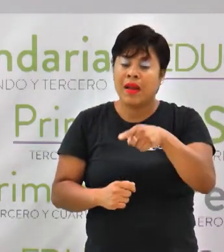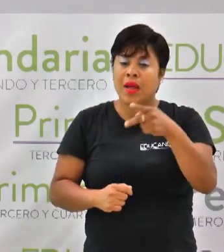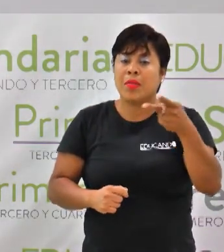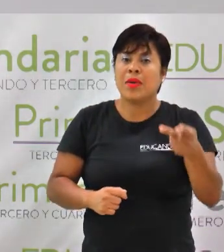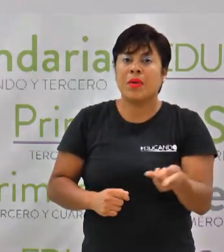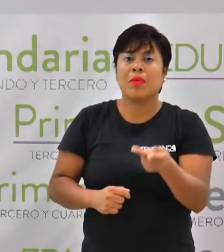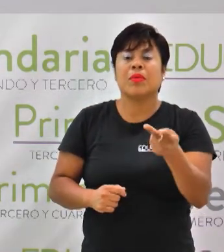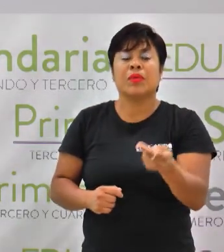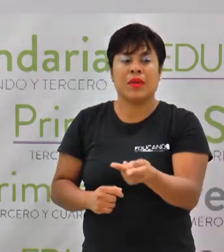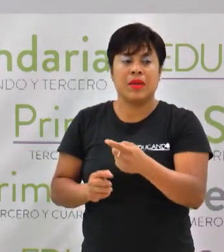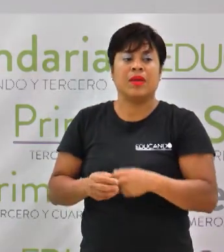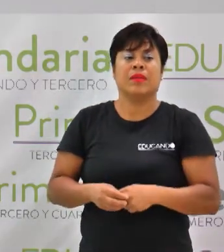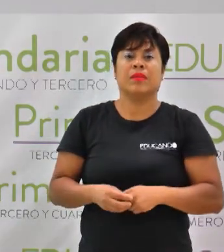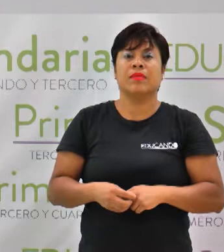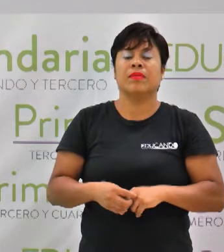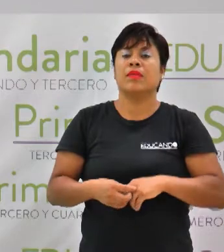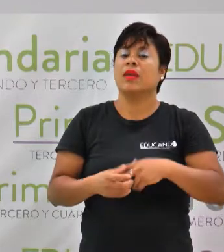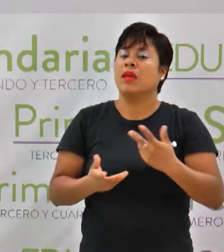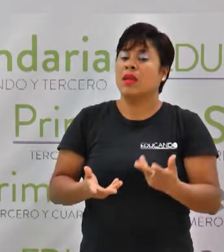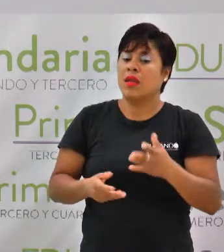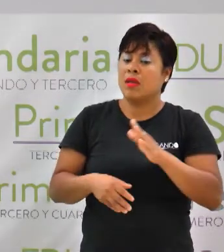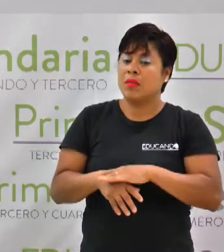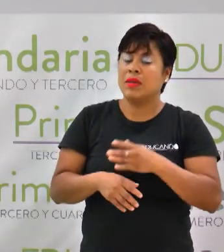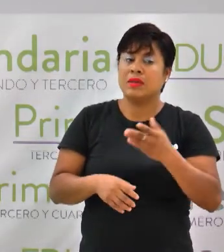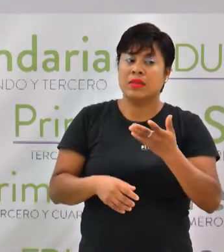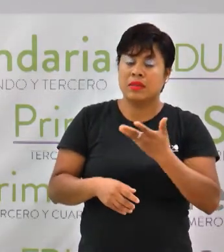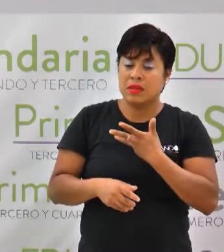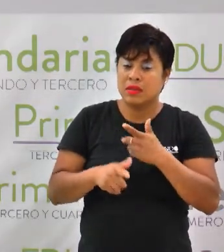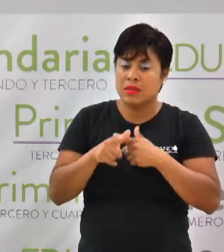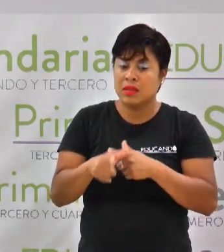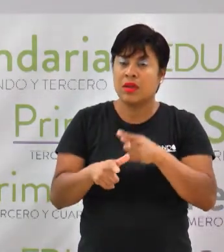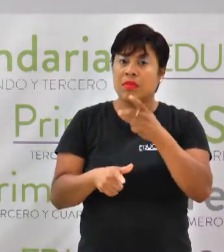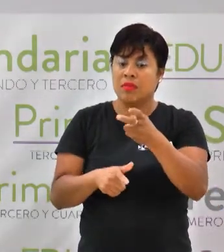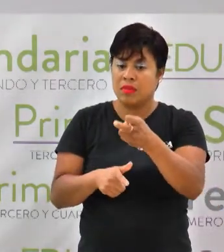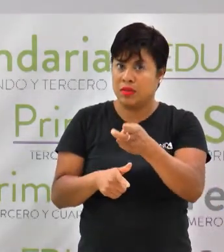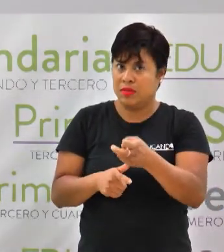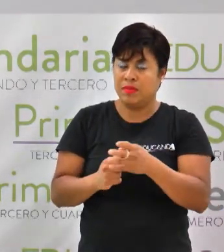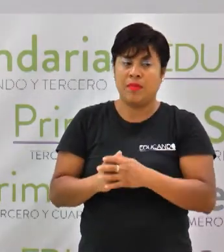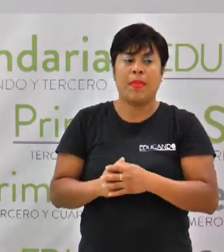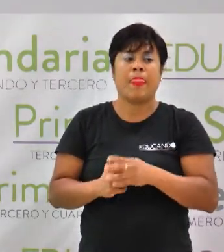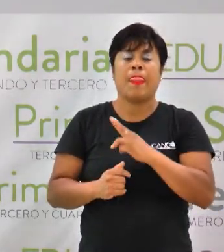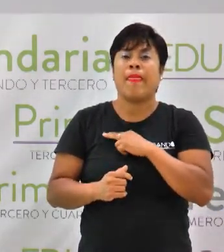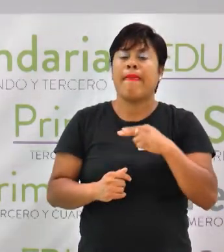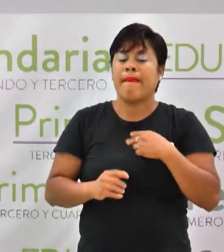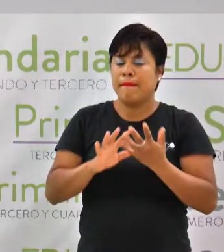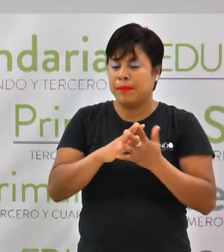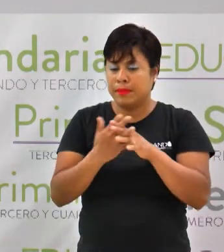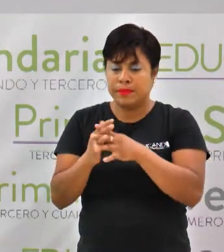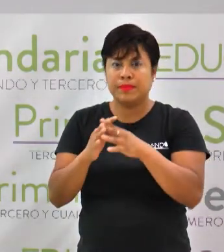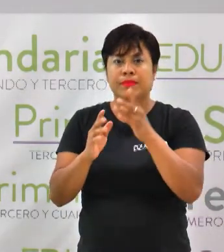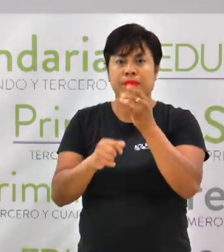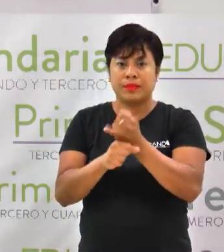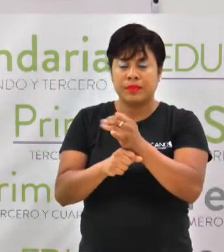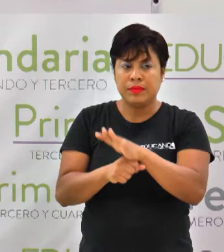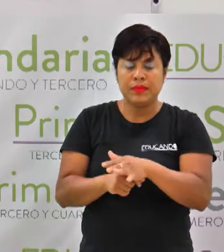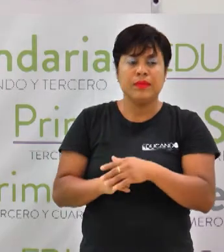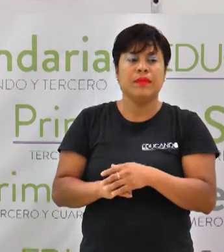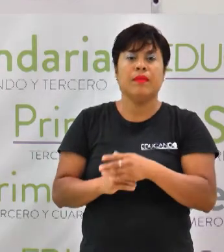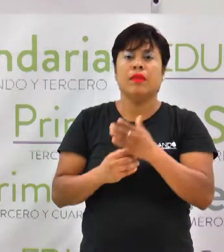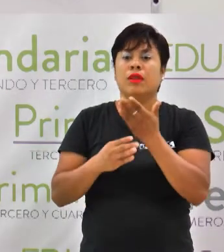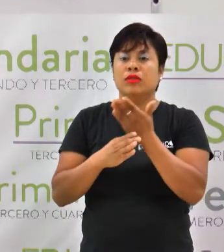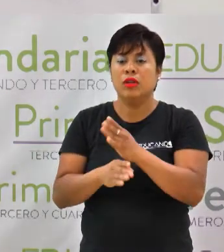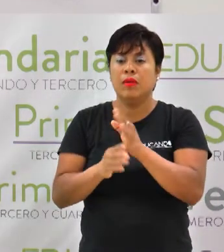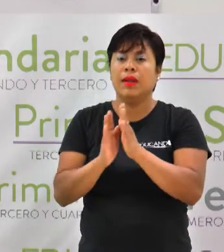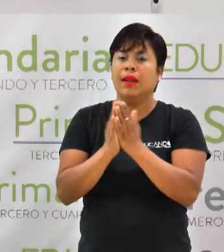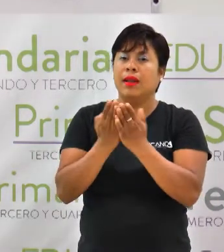para preguntar a alguien que se dedique a la construcción de casas. Y ya vamos a combinar la información